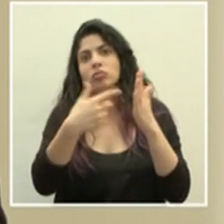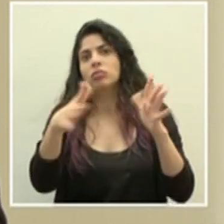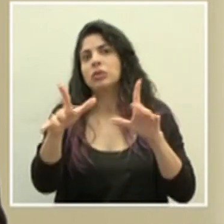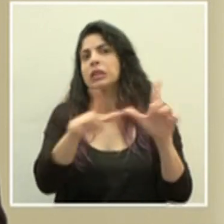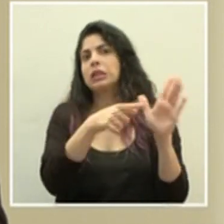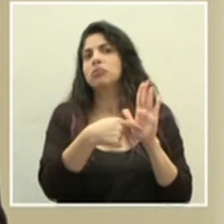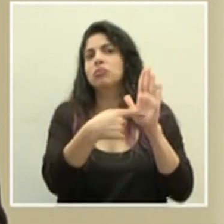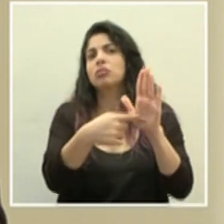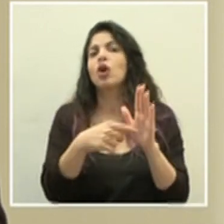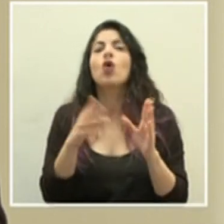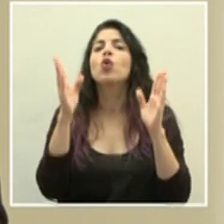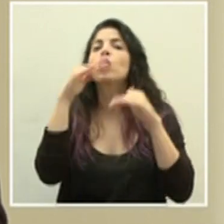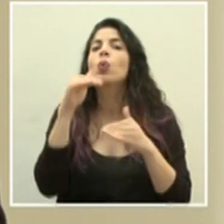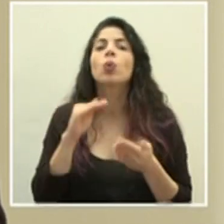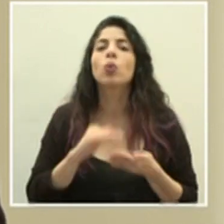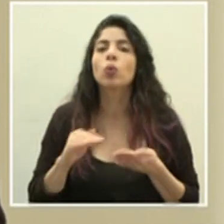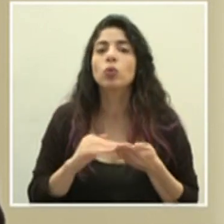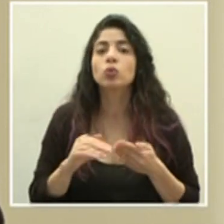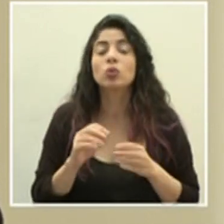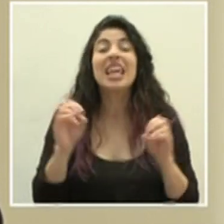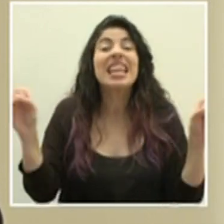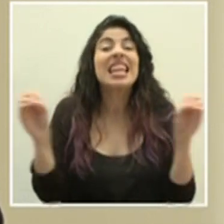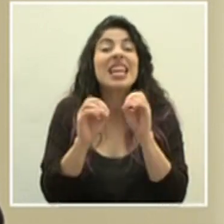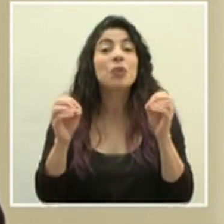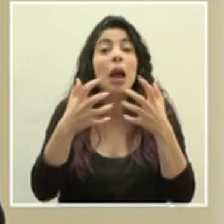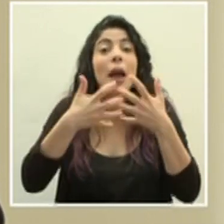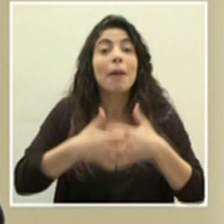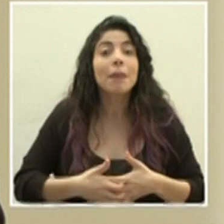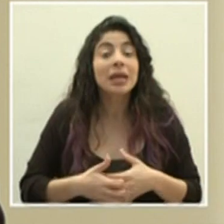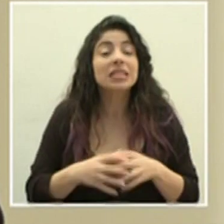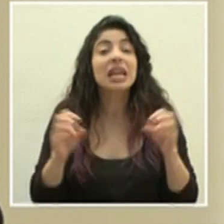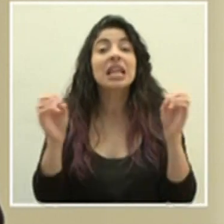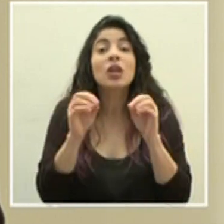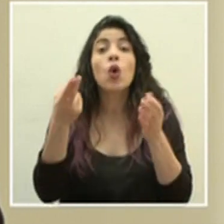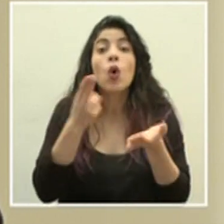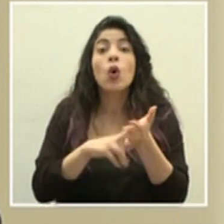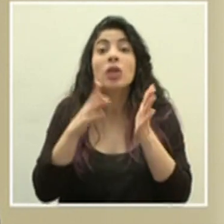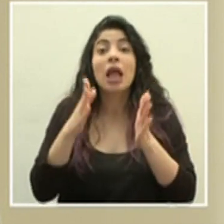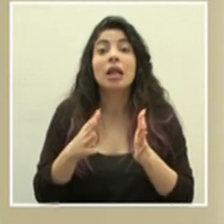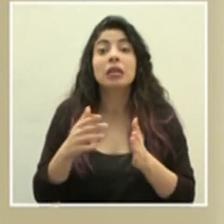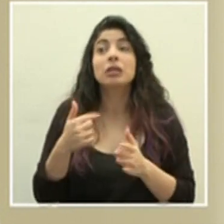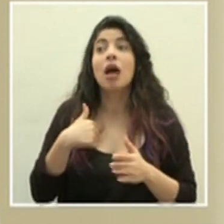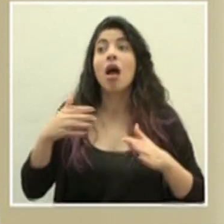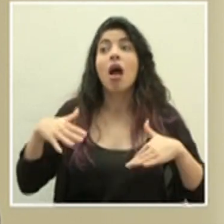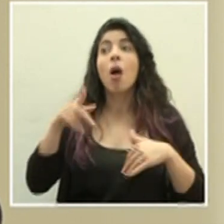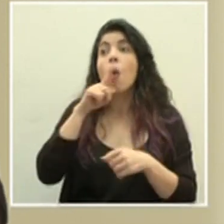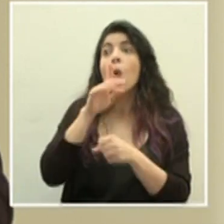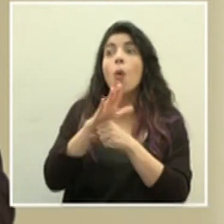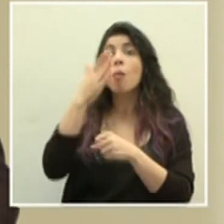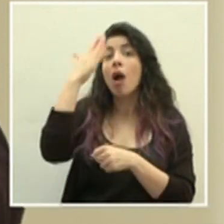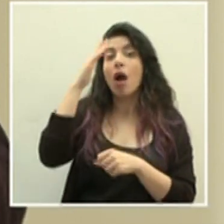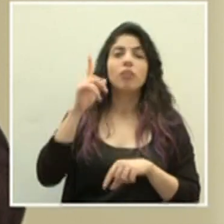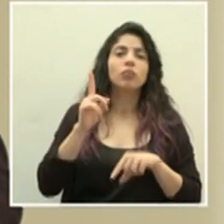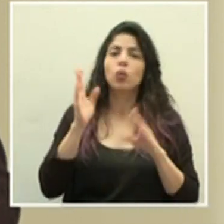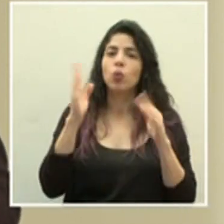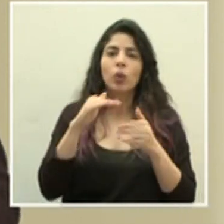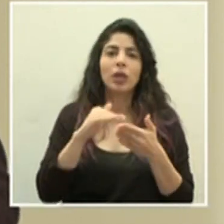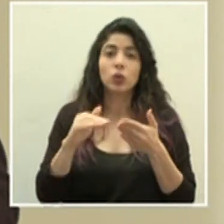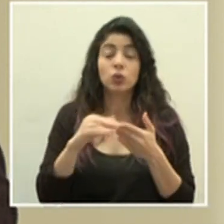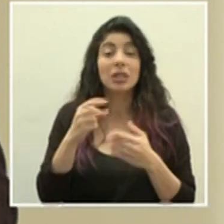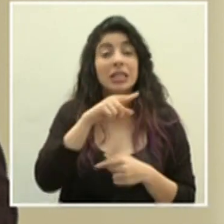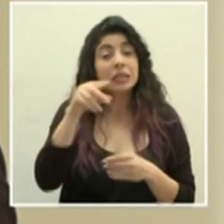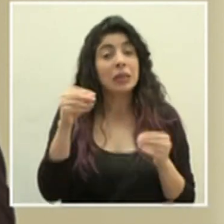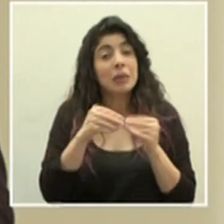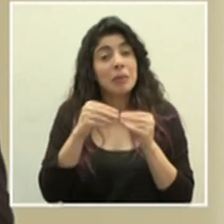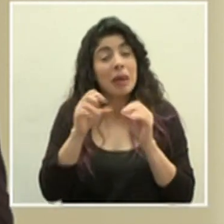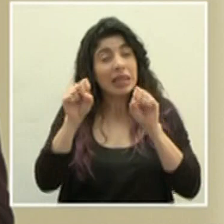disponibles y que no existe ningún pretexto para ningún empresario, ningún contratista de no cumplir con los protocolos. Ya dijimos aquí, entre más nos toquemos